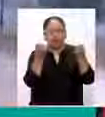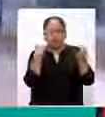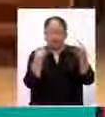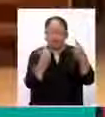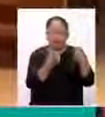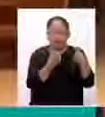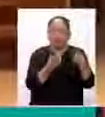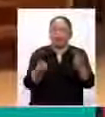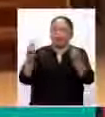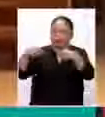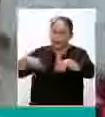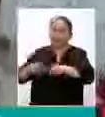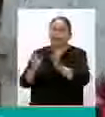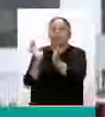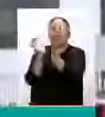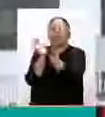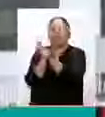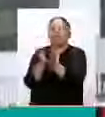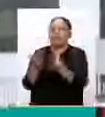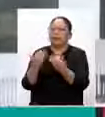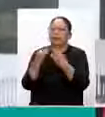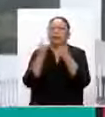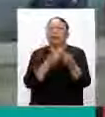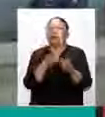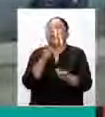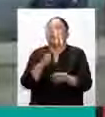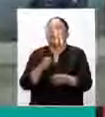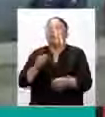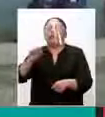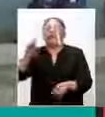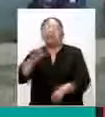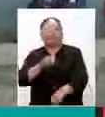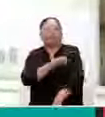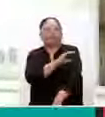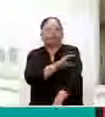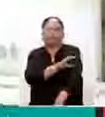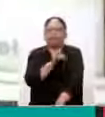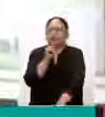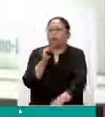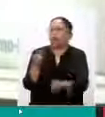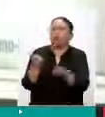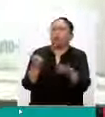810-8004, tenemos las denuncias web a través de la página web